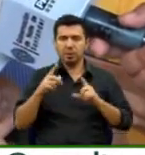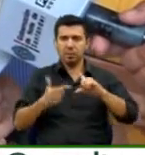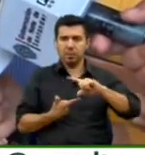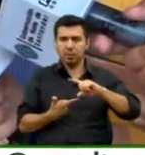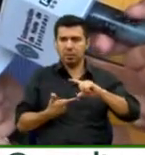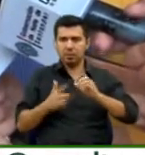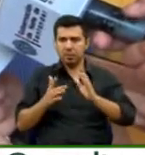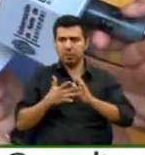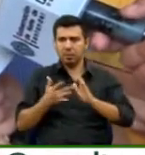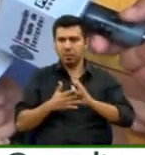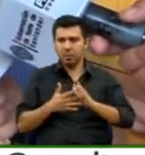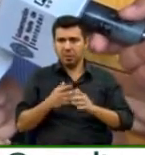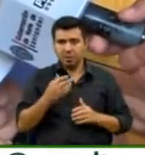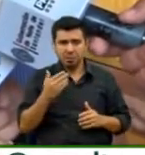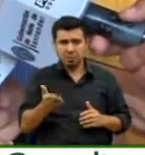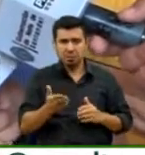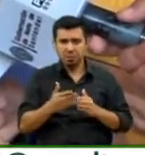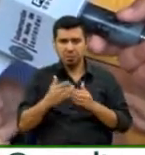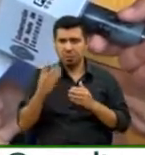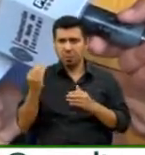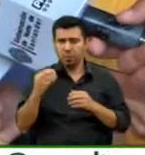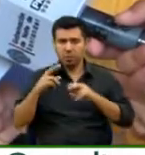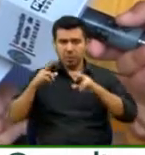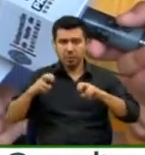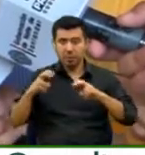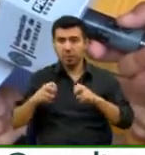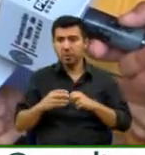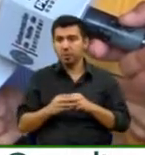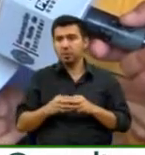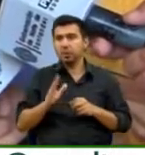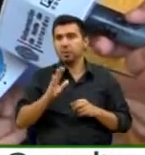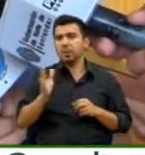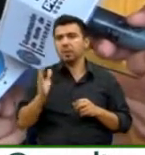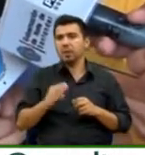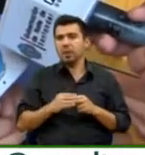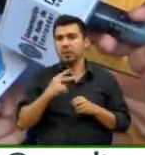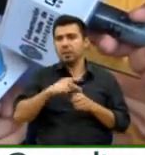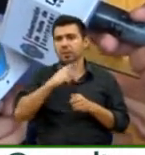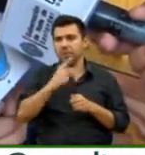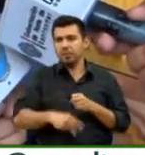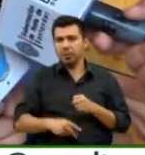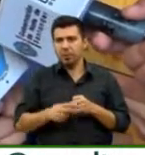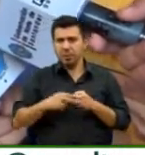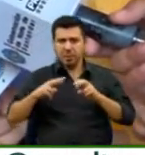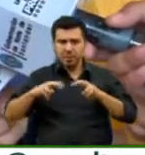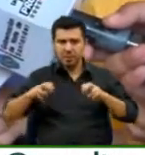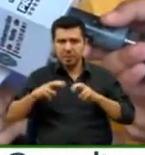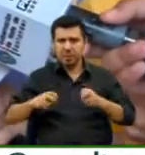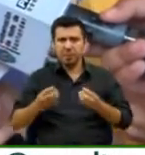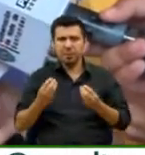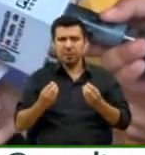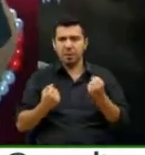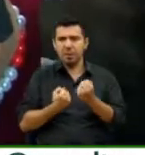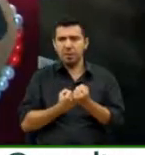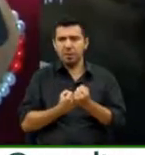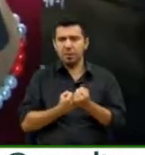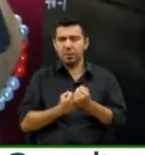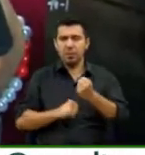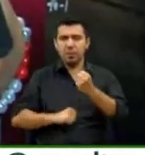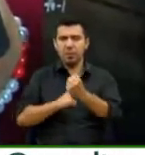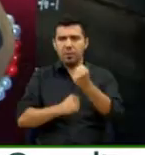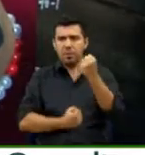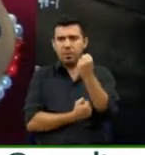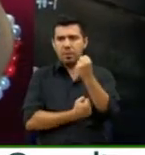los grupos de investigación porque vanessa ellos van es generalmente a los proyectos de investigación para fortalecer esta infraestructura